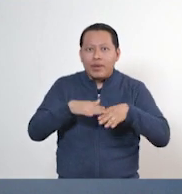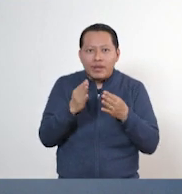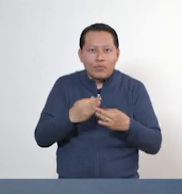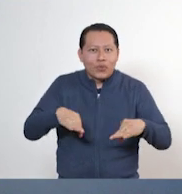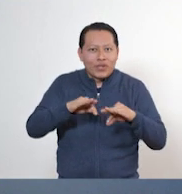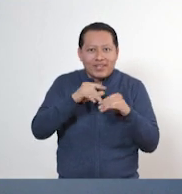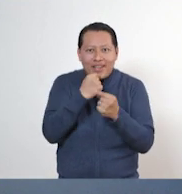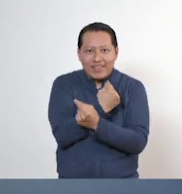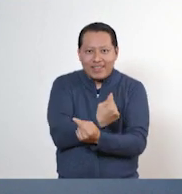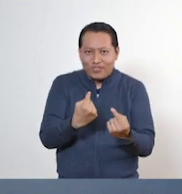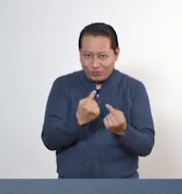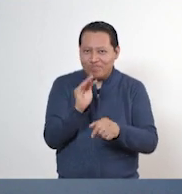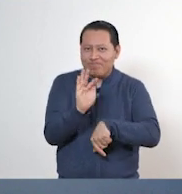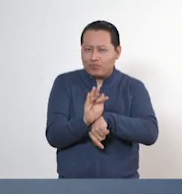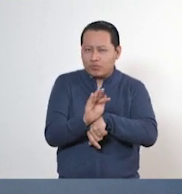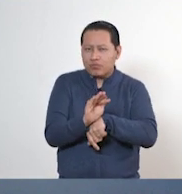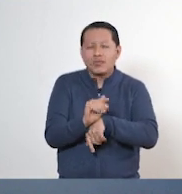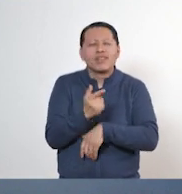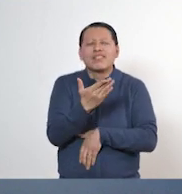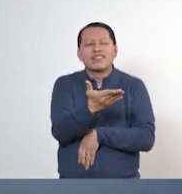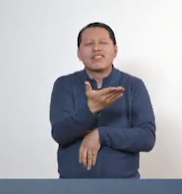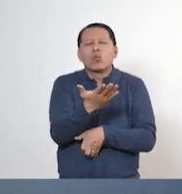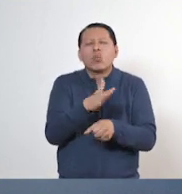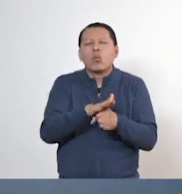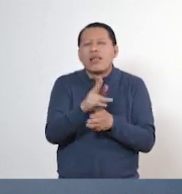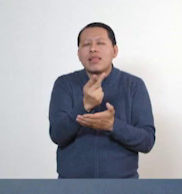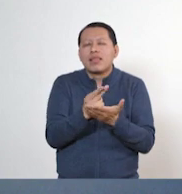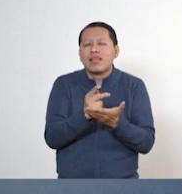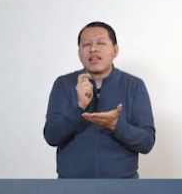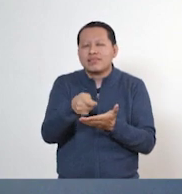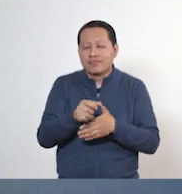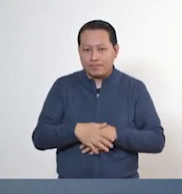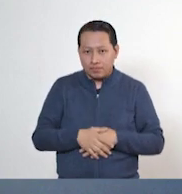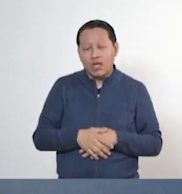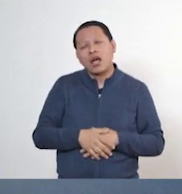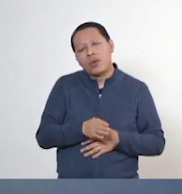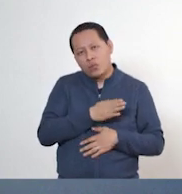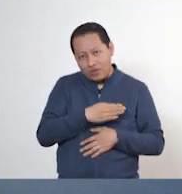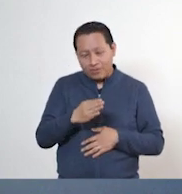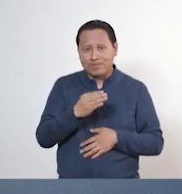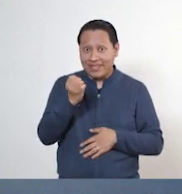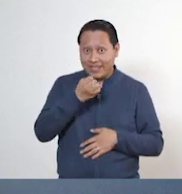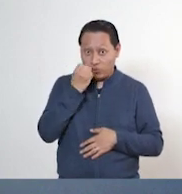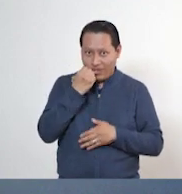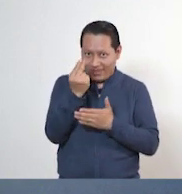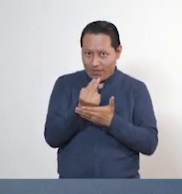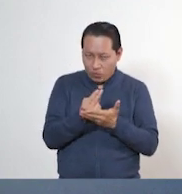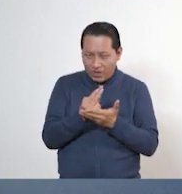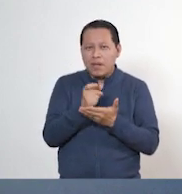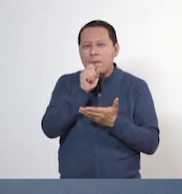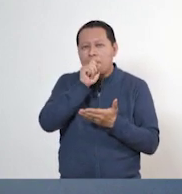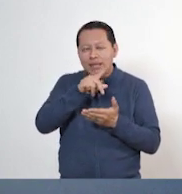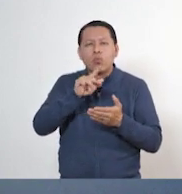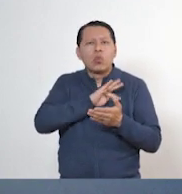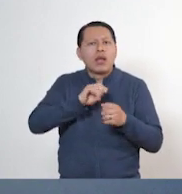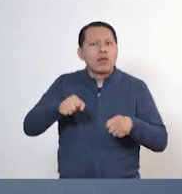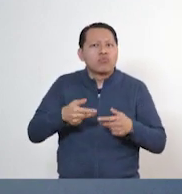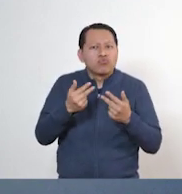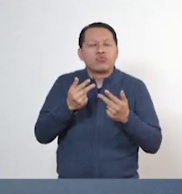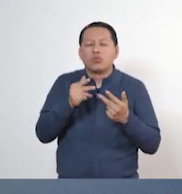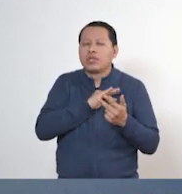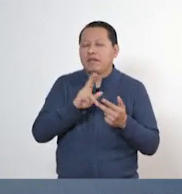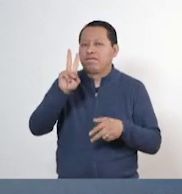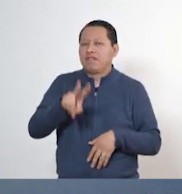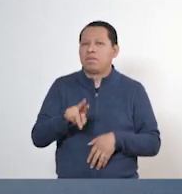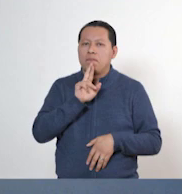para las niñas y los niños. ¿Y tú? ¿Qué dibujaste? Bueno, pues yo dibujé la escuela. Dar clases en vivo y a todo color es lo que mejor